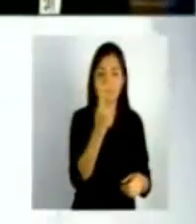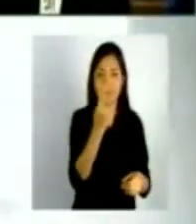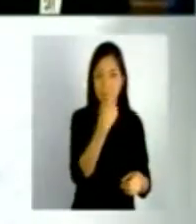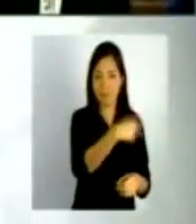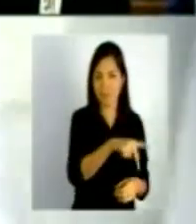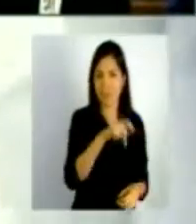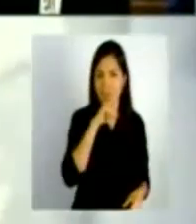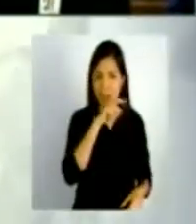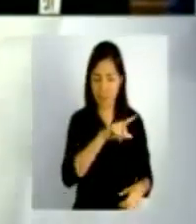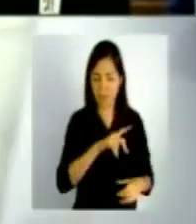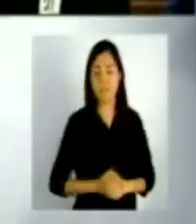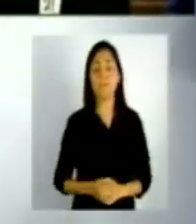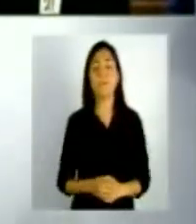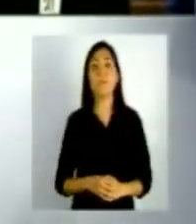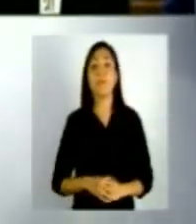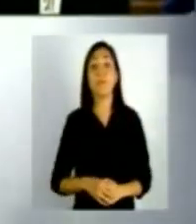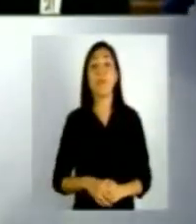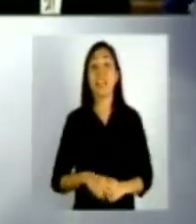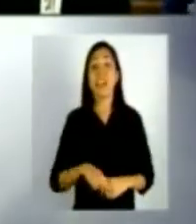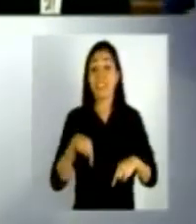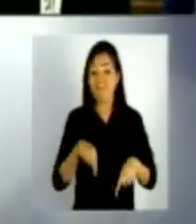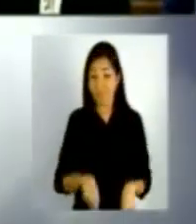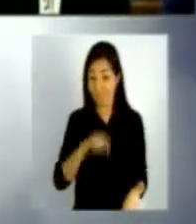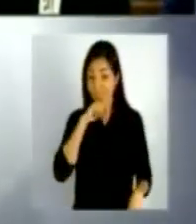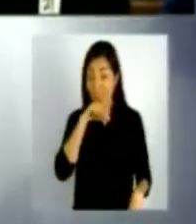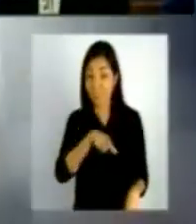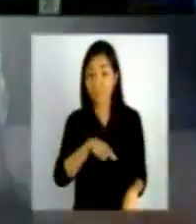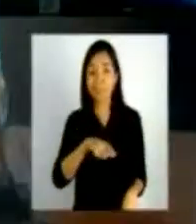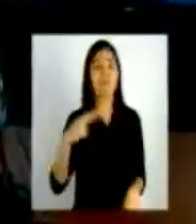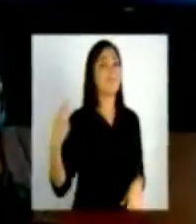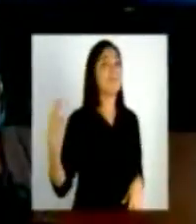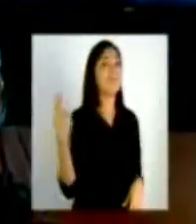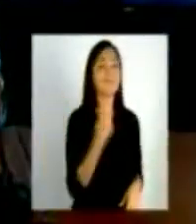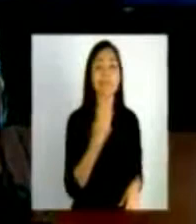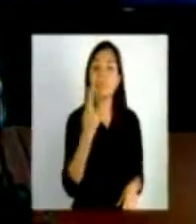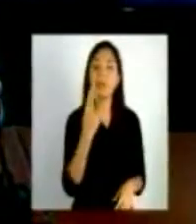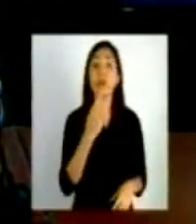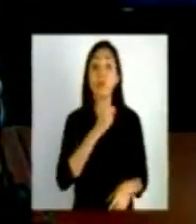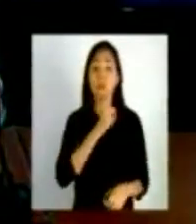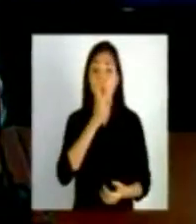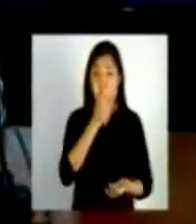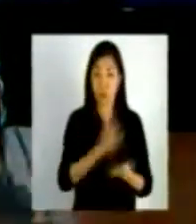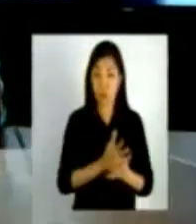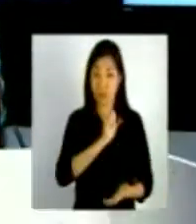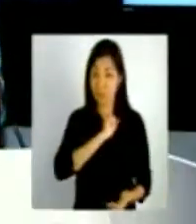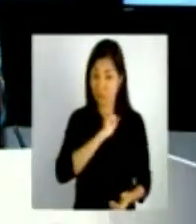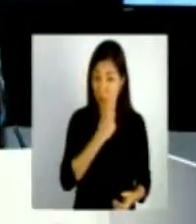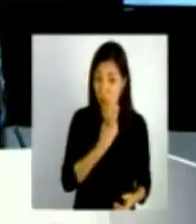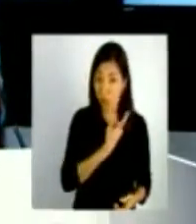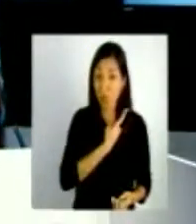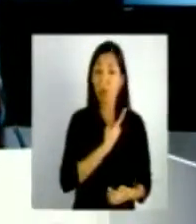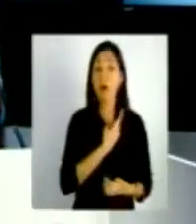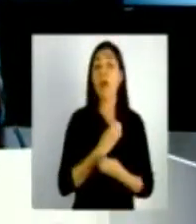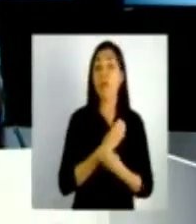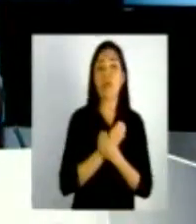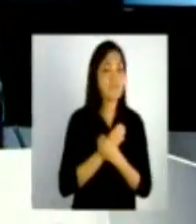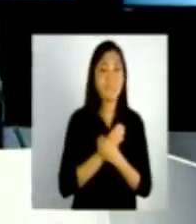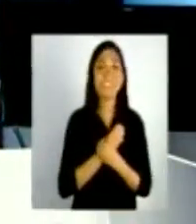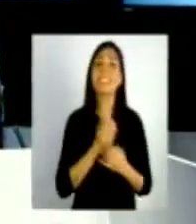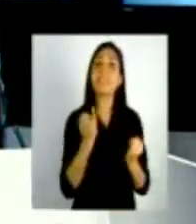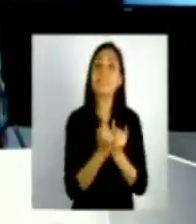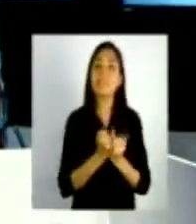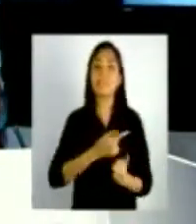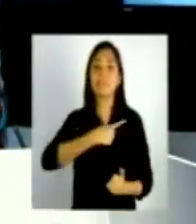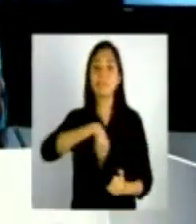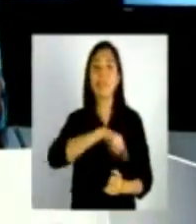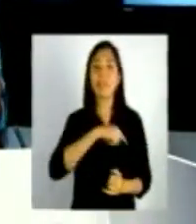En Jalisco necesitamos hacer la mayor inversión, no solo en salud, en educación, sino también